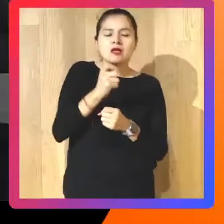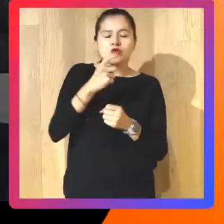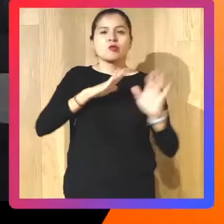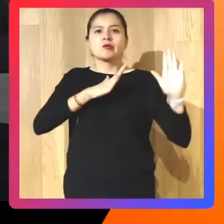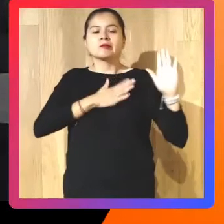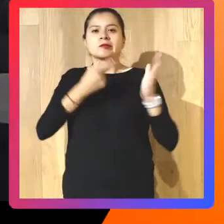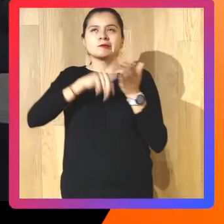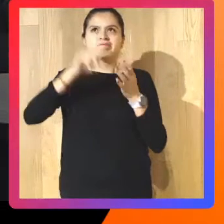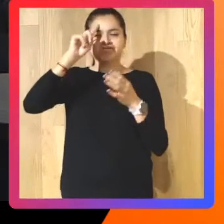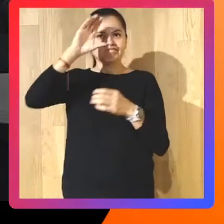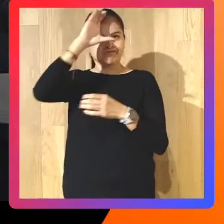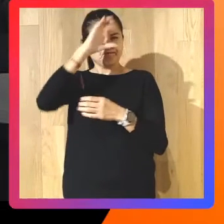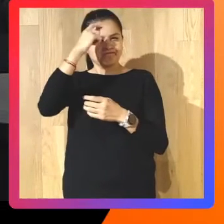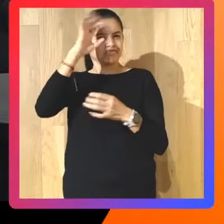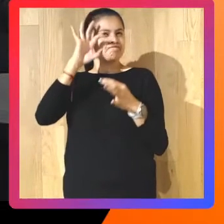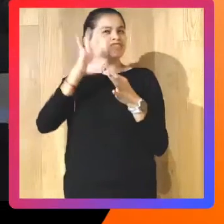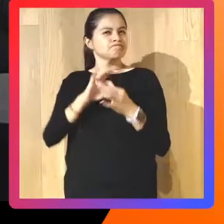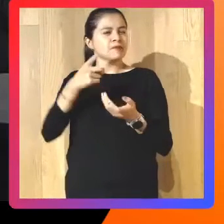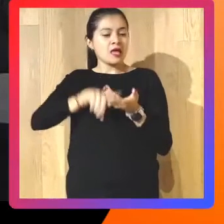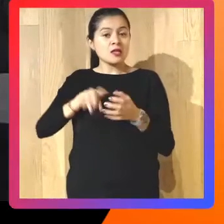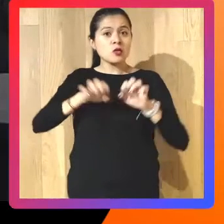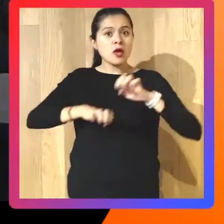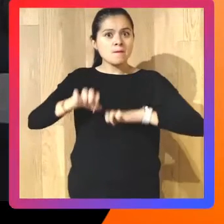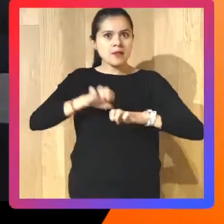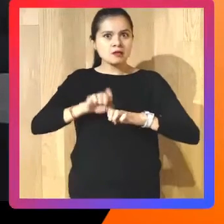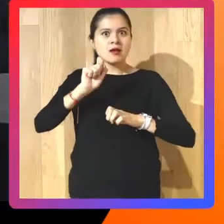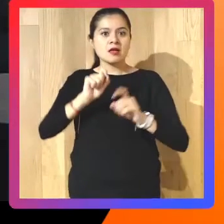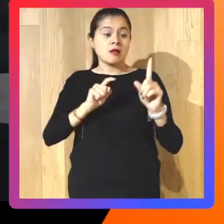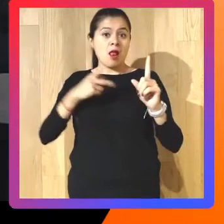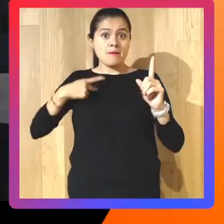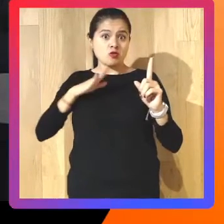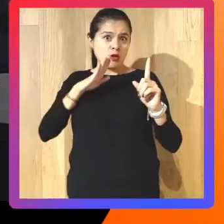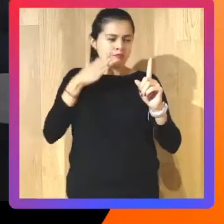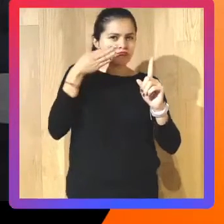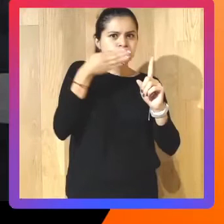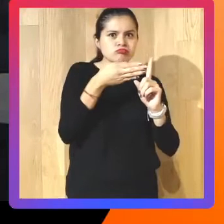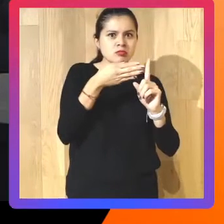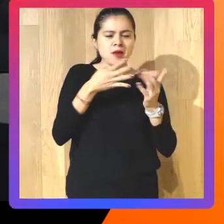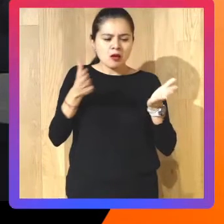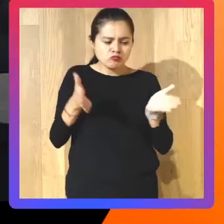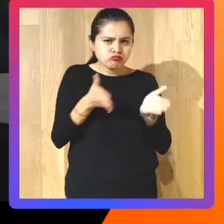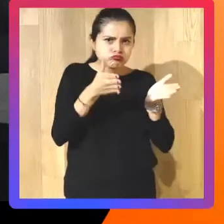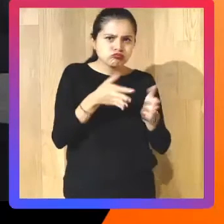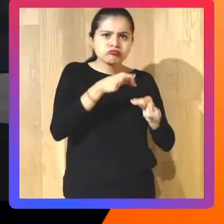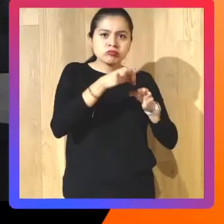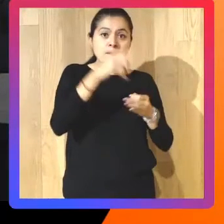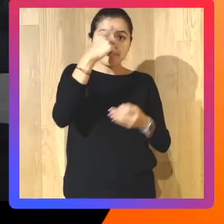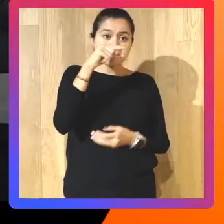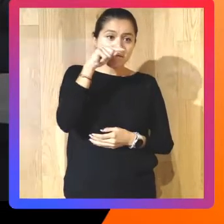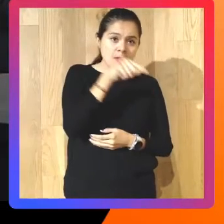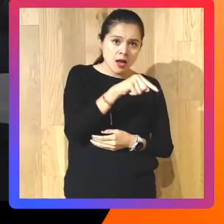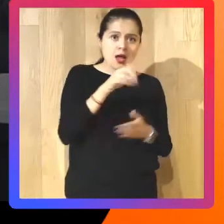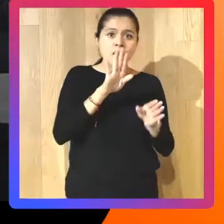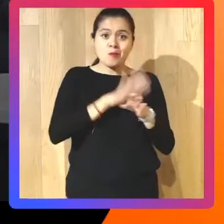consciente y congruente de la empresa de poner a la persona en el centro para co-crear valor con y para sus grupos de